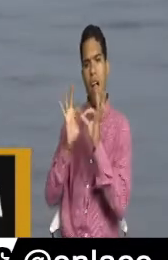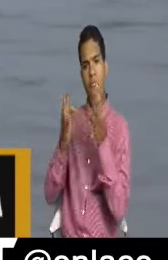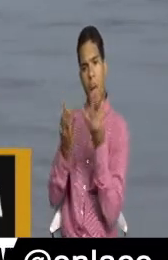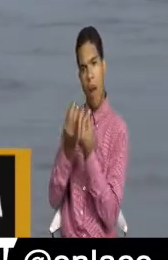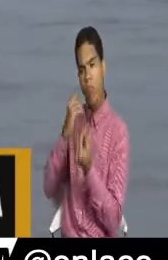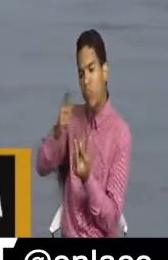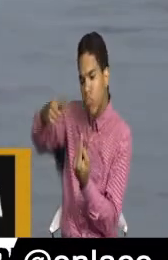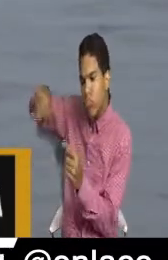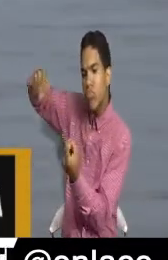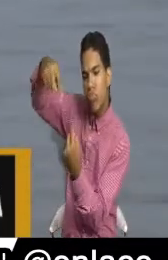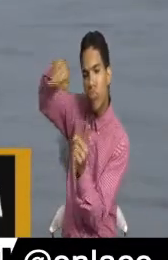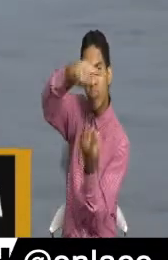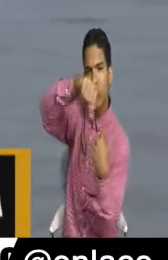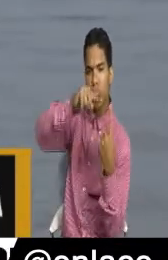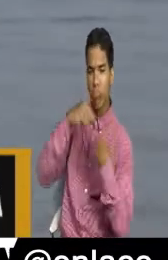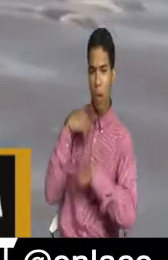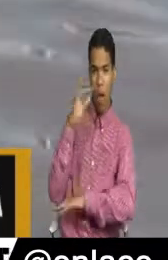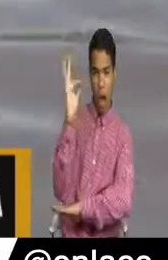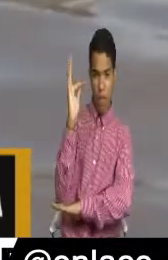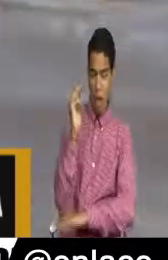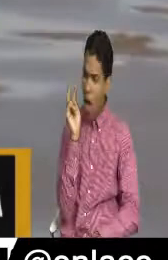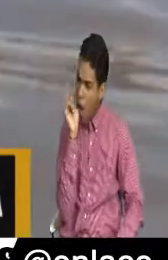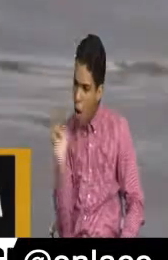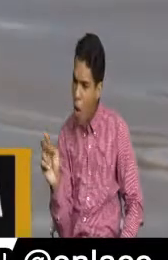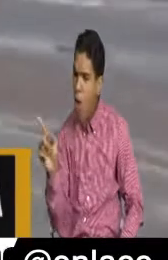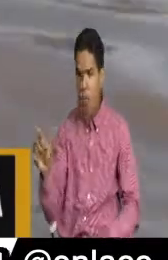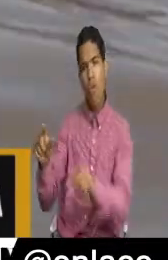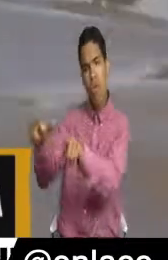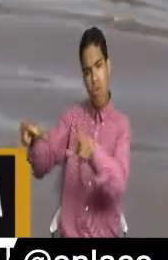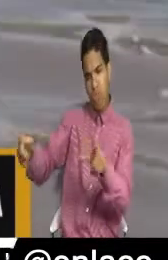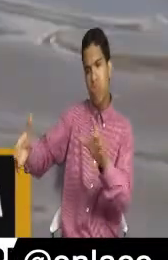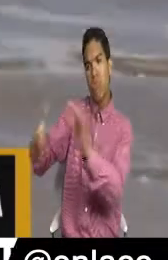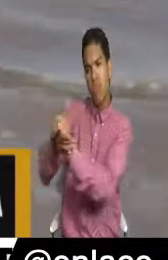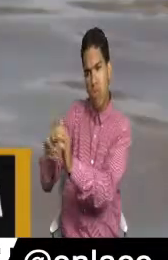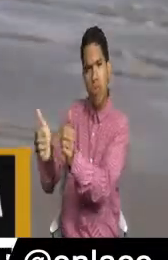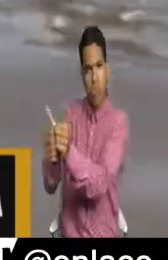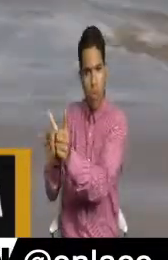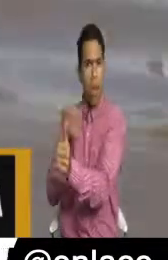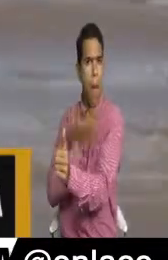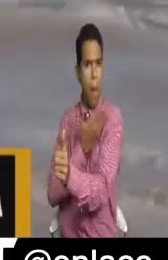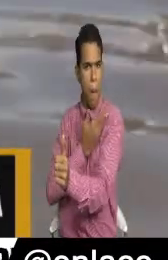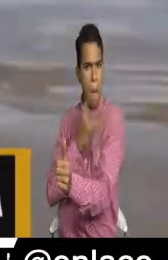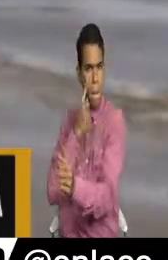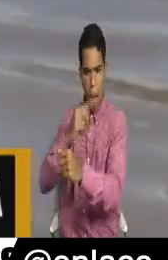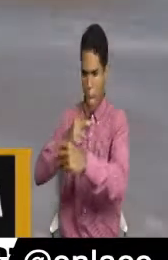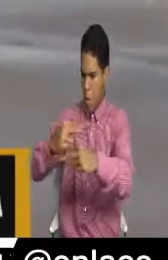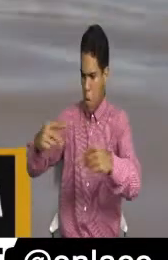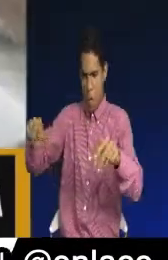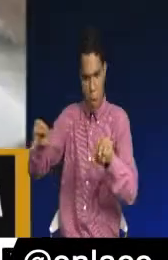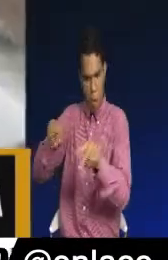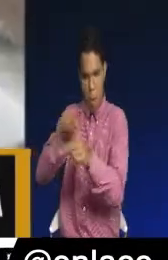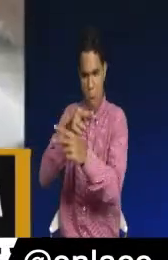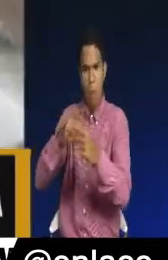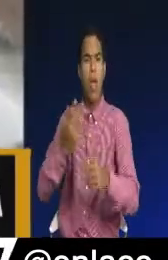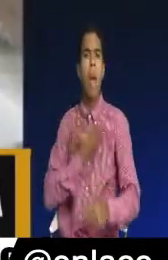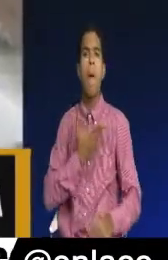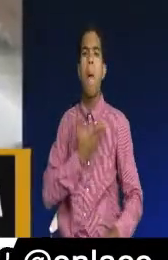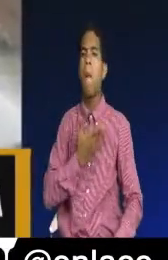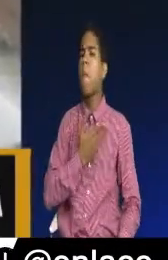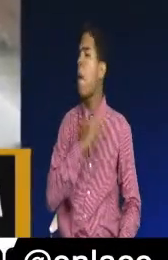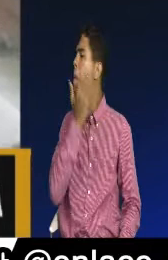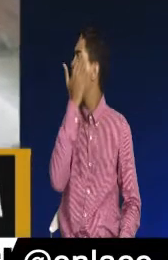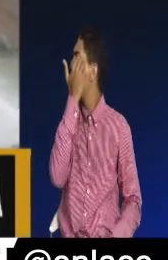algunos testigos, la menor se encontraba en el lugar con su mamá mientras se bañaba en el afluente. Sin embargo, esa al parecer no se percató de lo que estaba